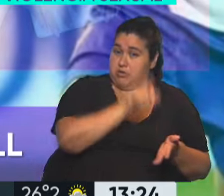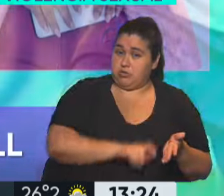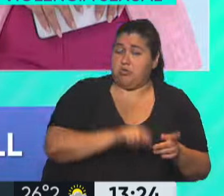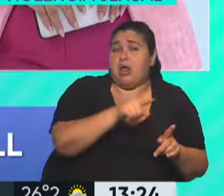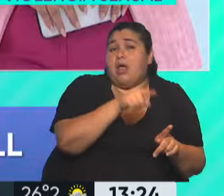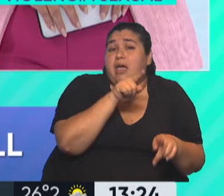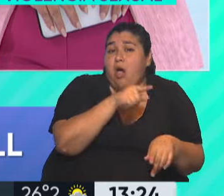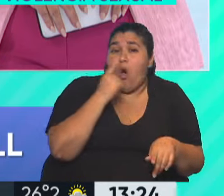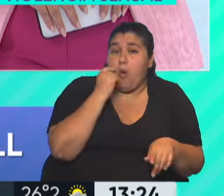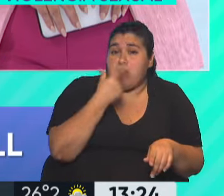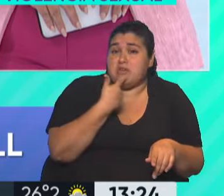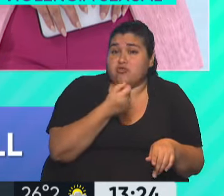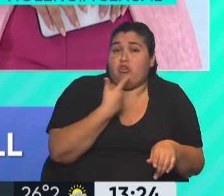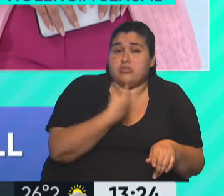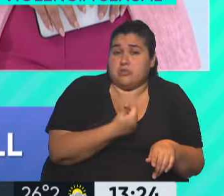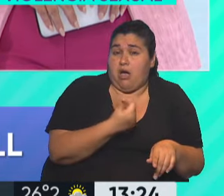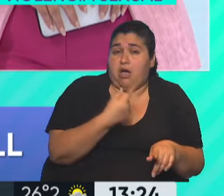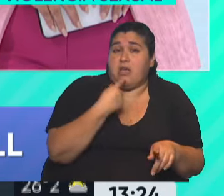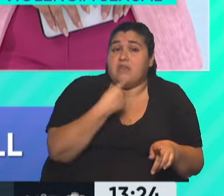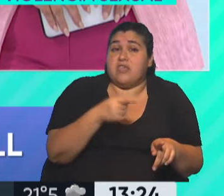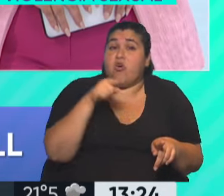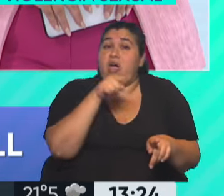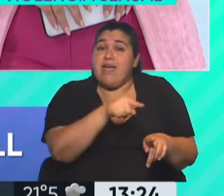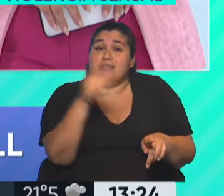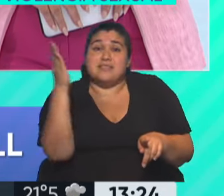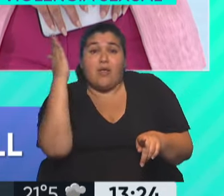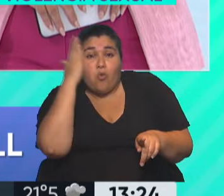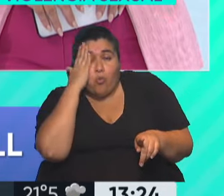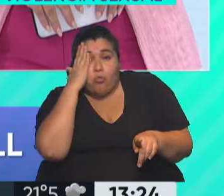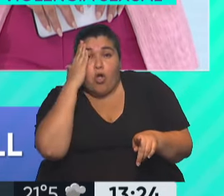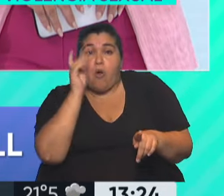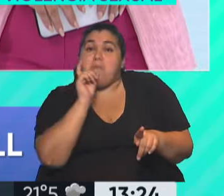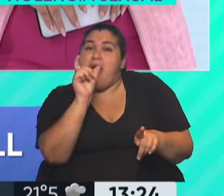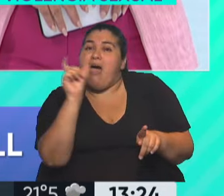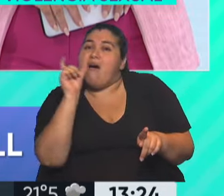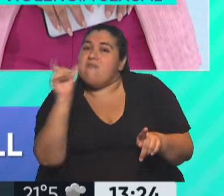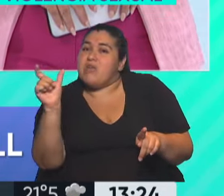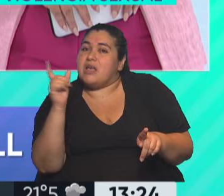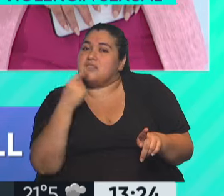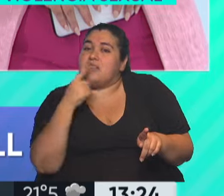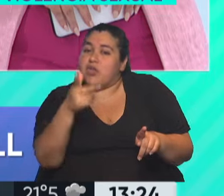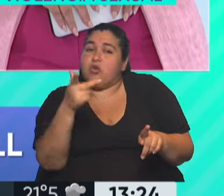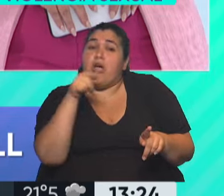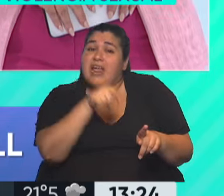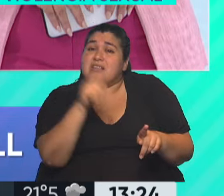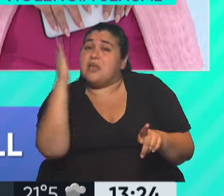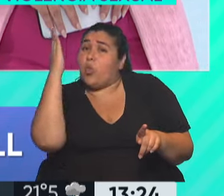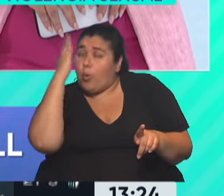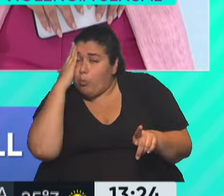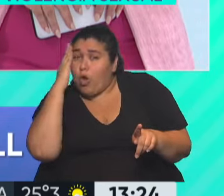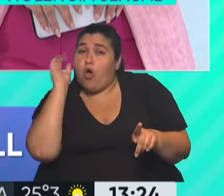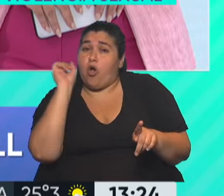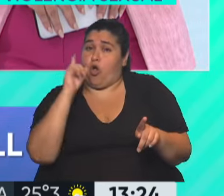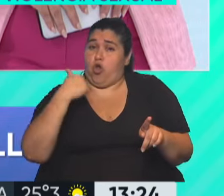durmió, no me tocó, son términos así que usó, y por eso la fiscal lo